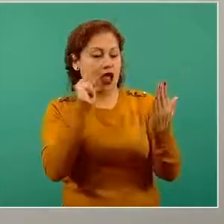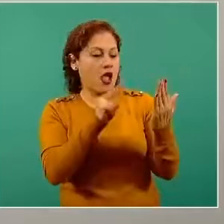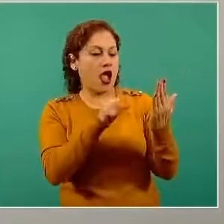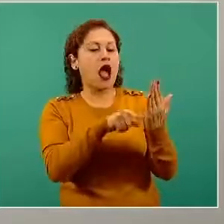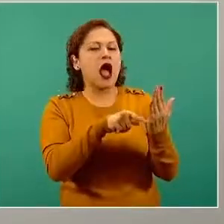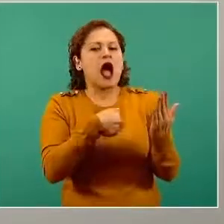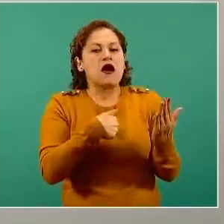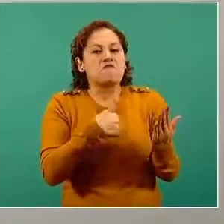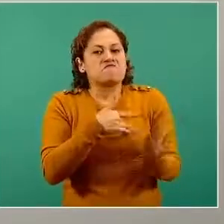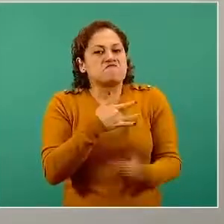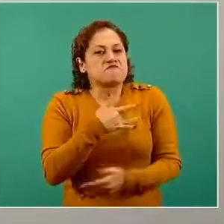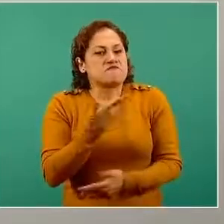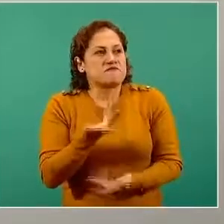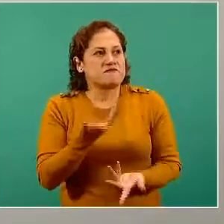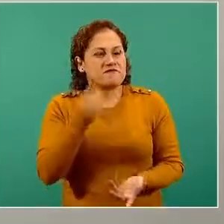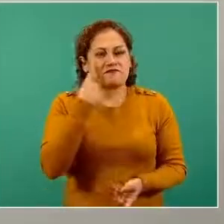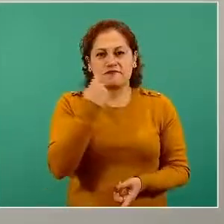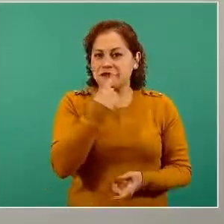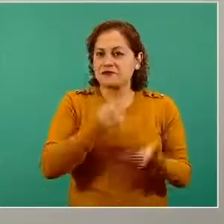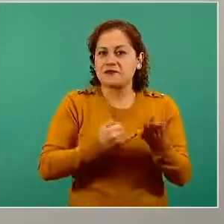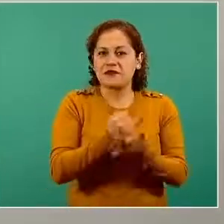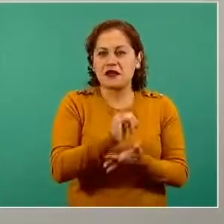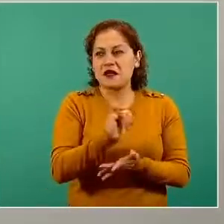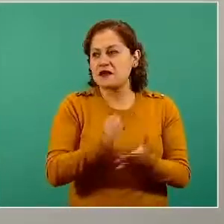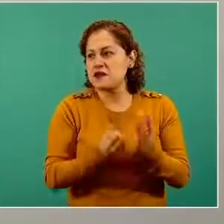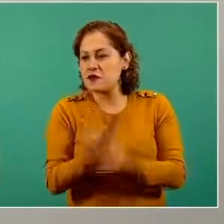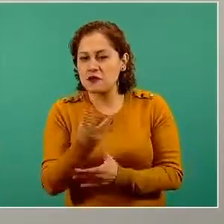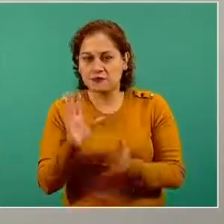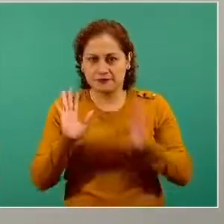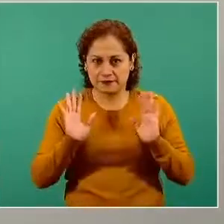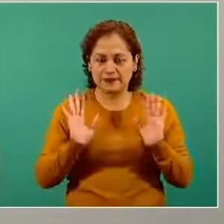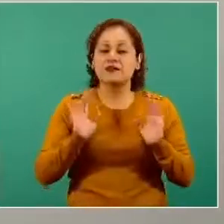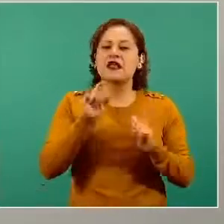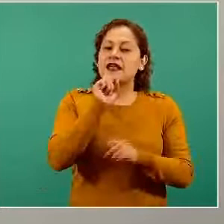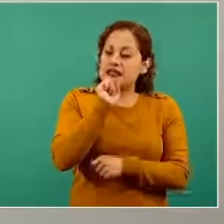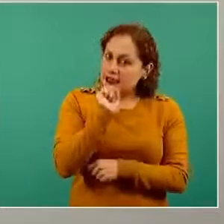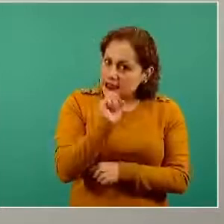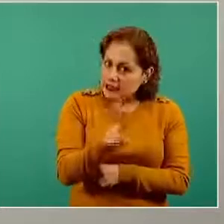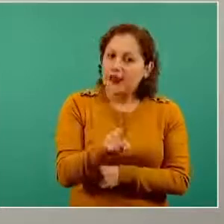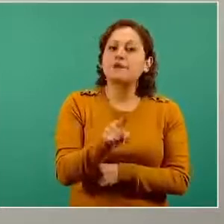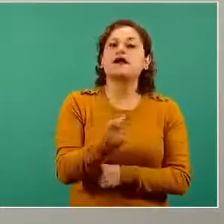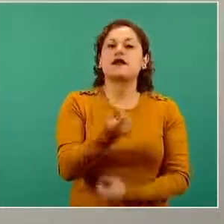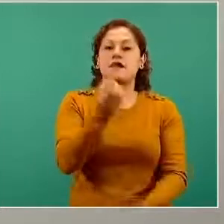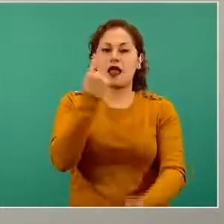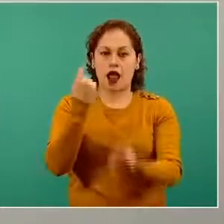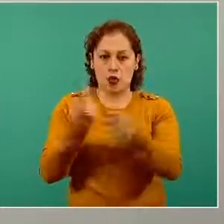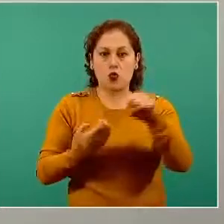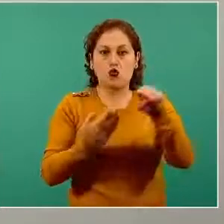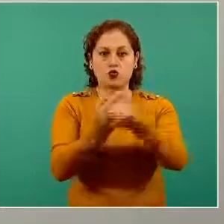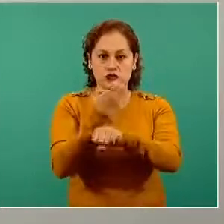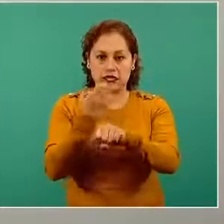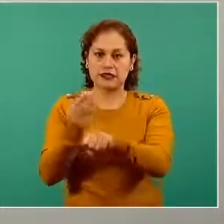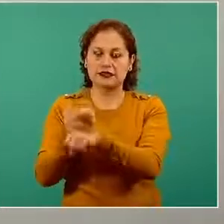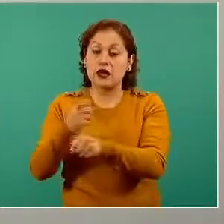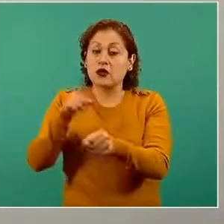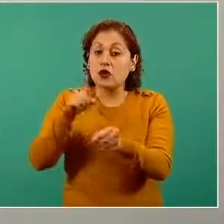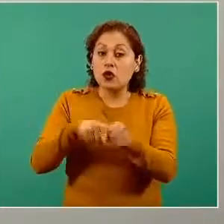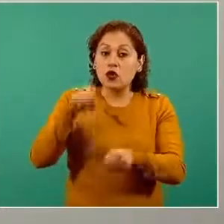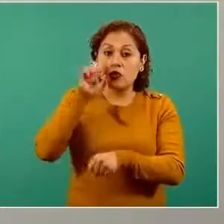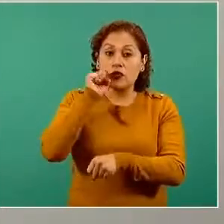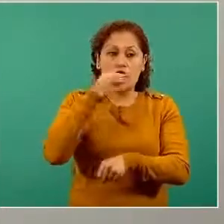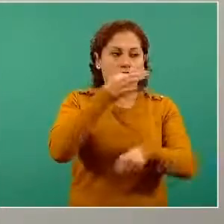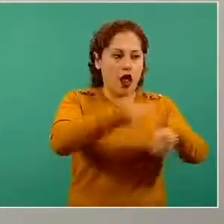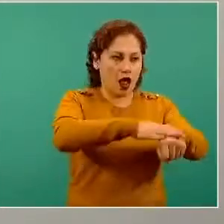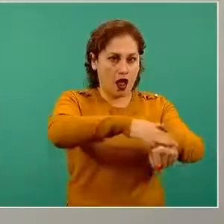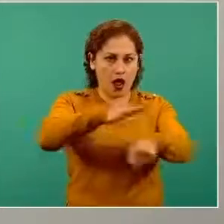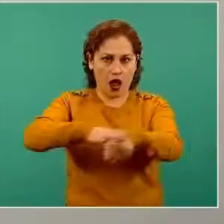mismo nivel, y habrá de seguro también recomendaciones muy específicas, como algunas de las que acabamos de comentar, para los mismos